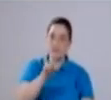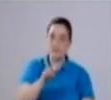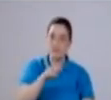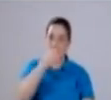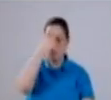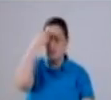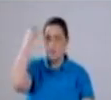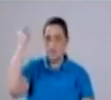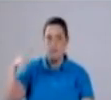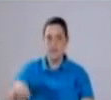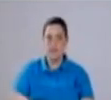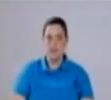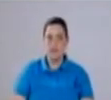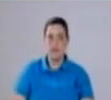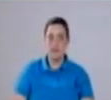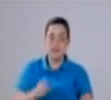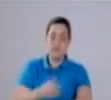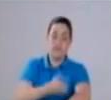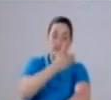temprano.